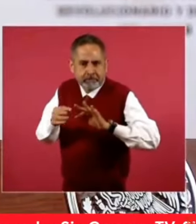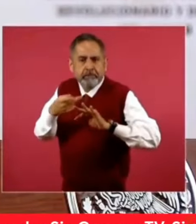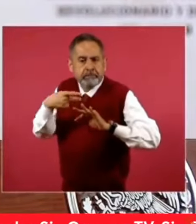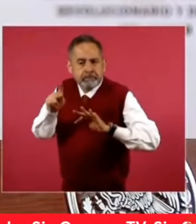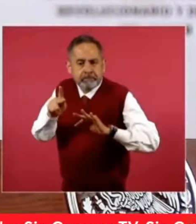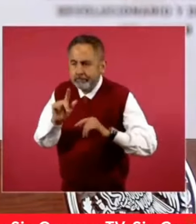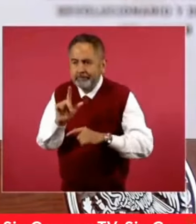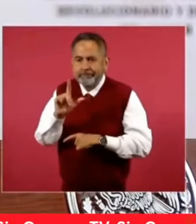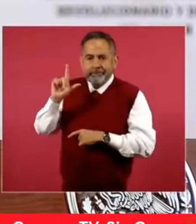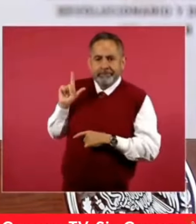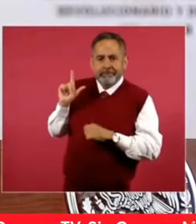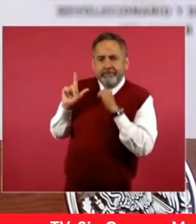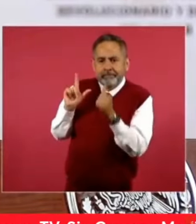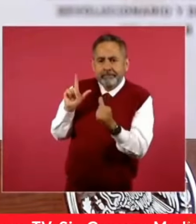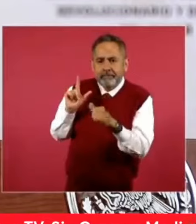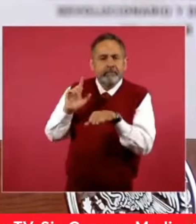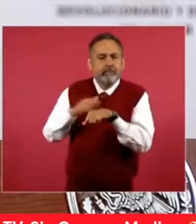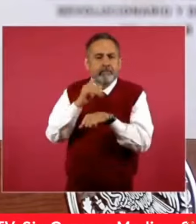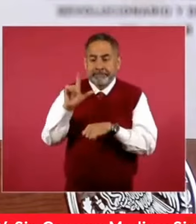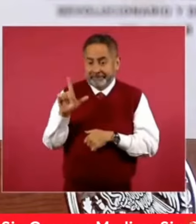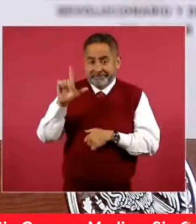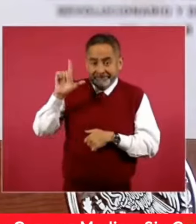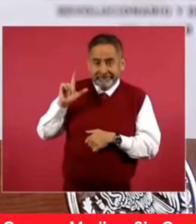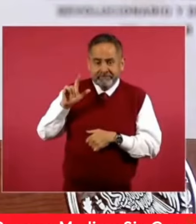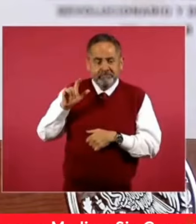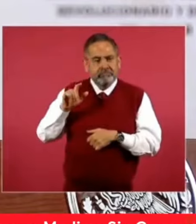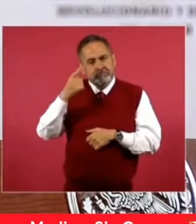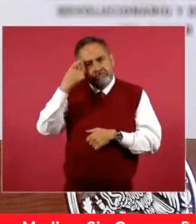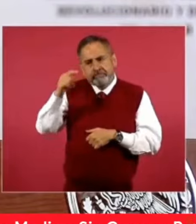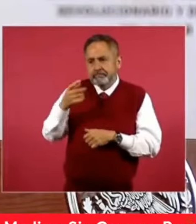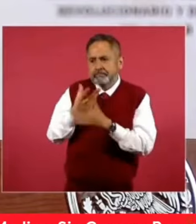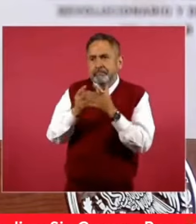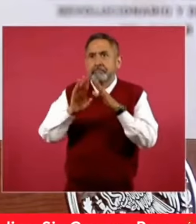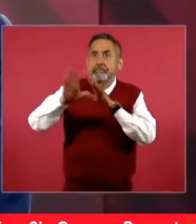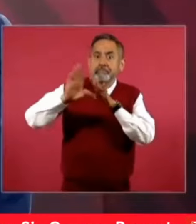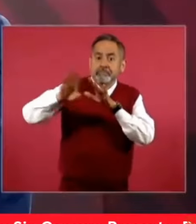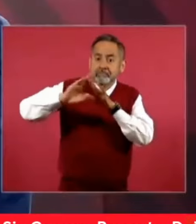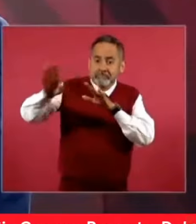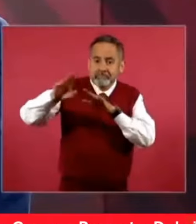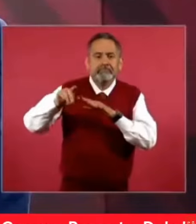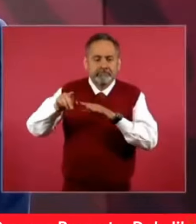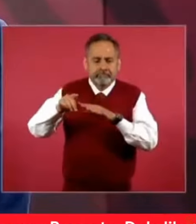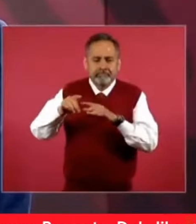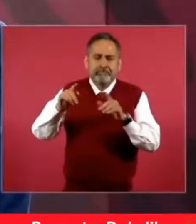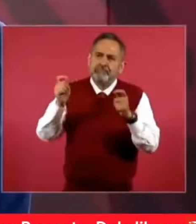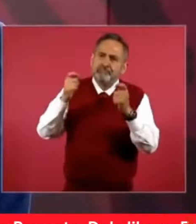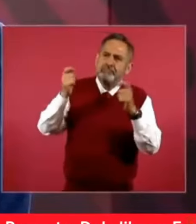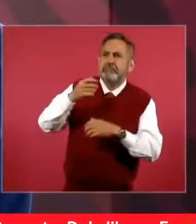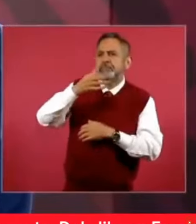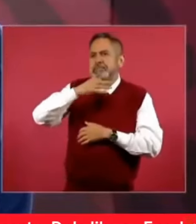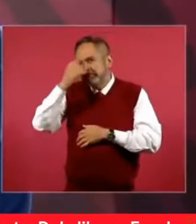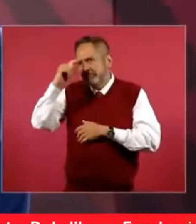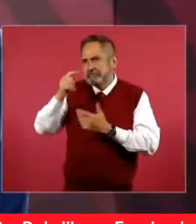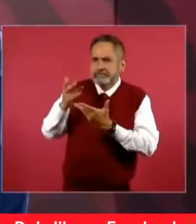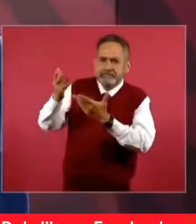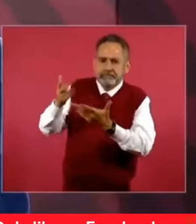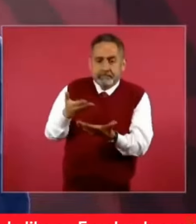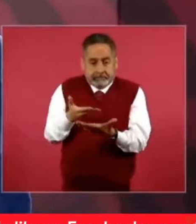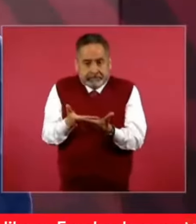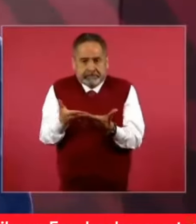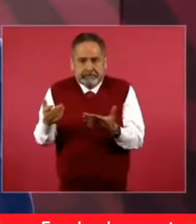a los migrantes, nuestros paisanos, pues ahora vamos a informar sobre el